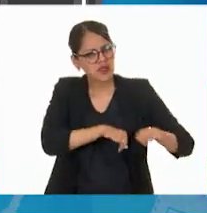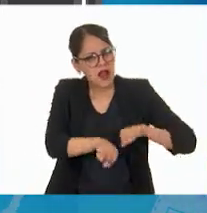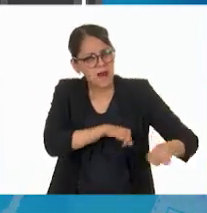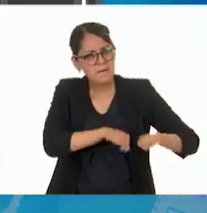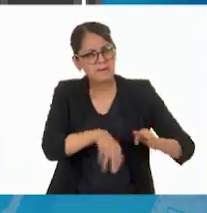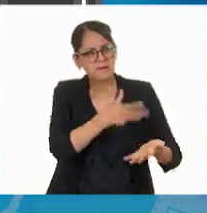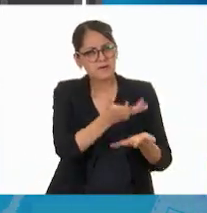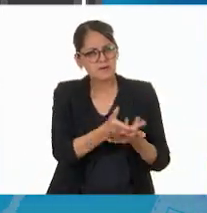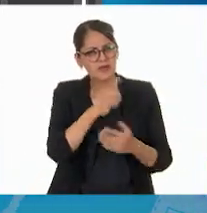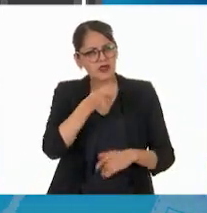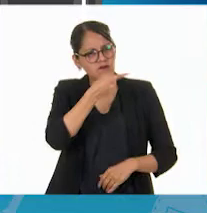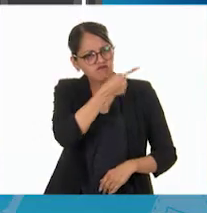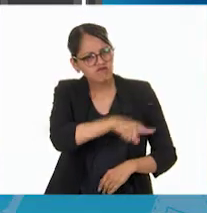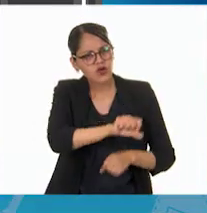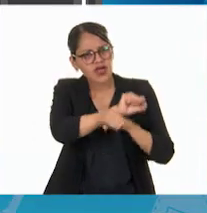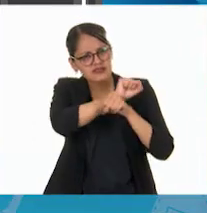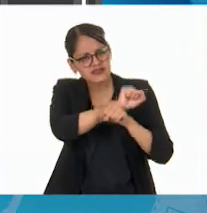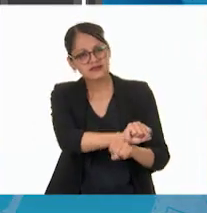como sus esclavos.